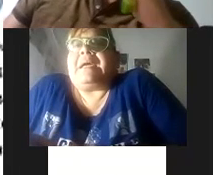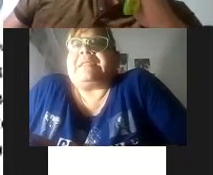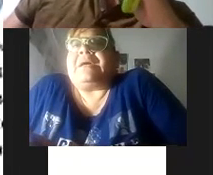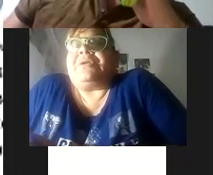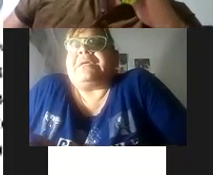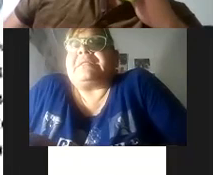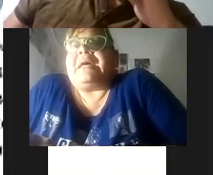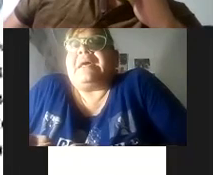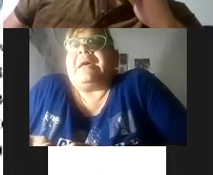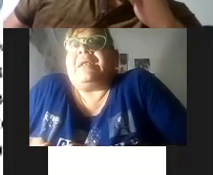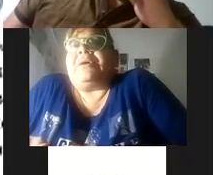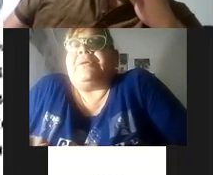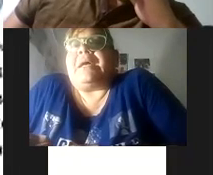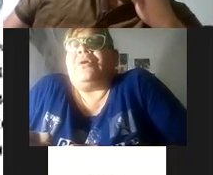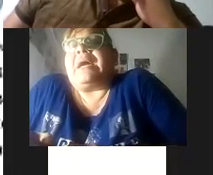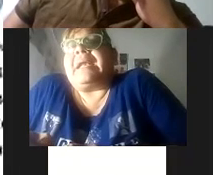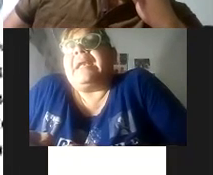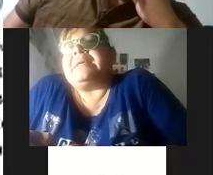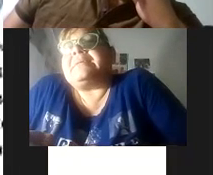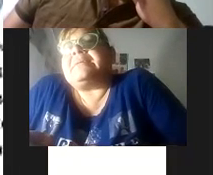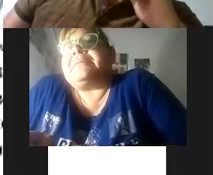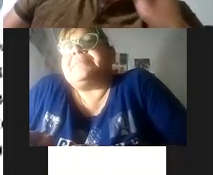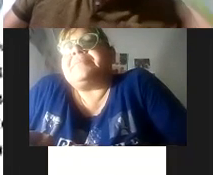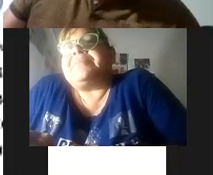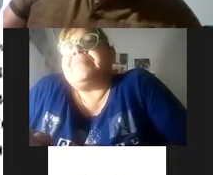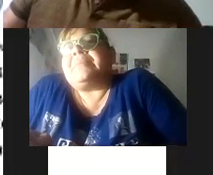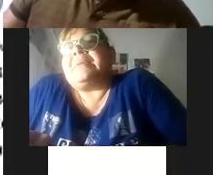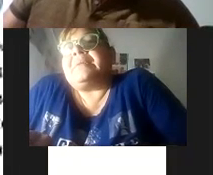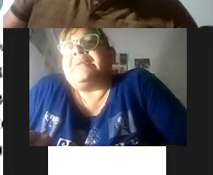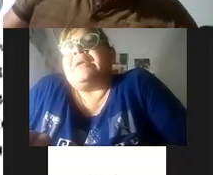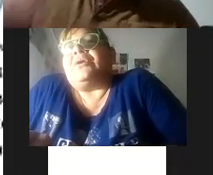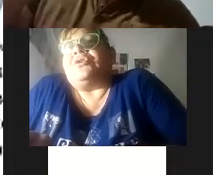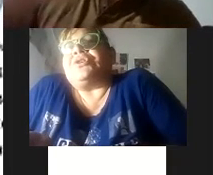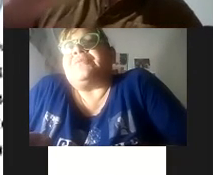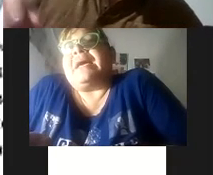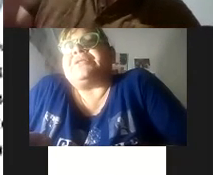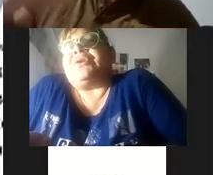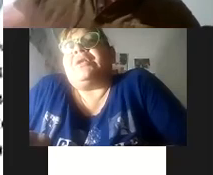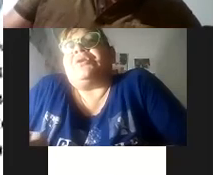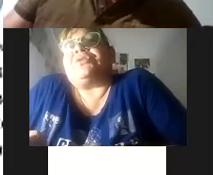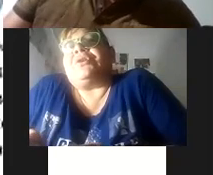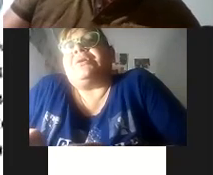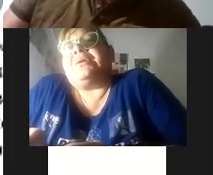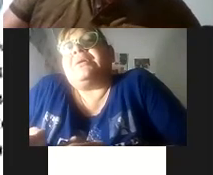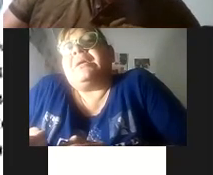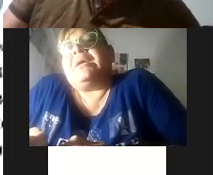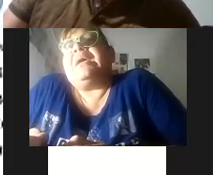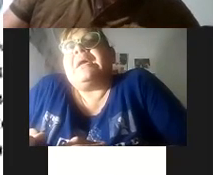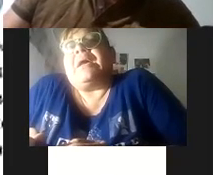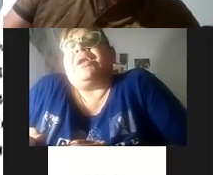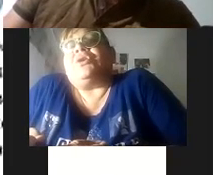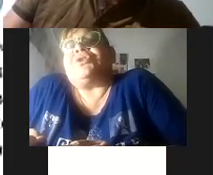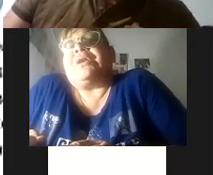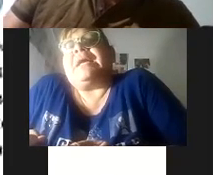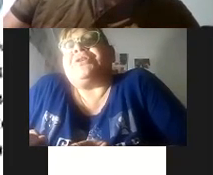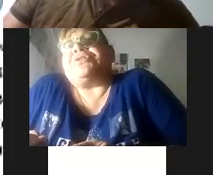las que están conectadas a los canales. Exactamente. Eso está más dentro. Ahora